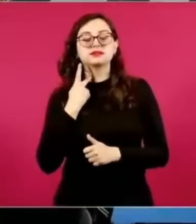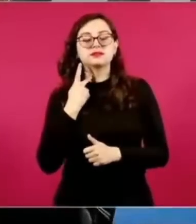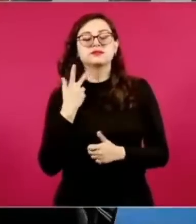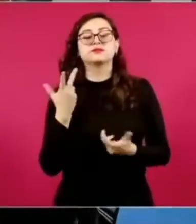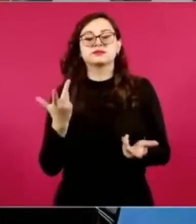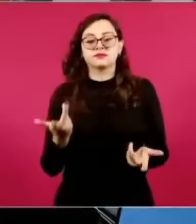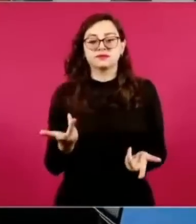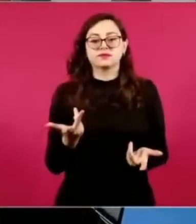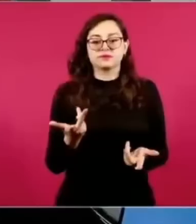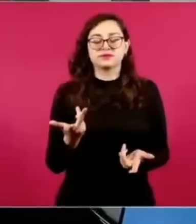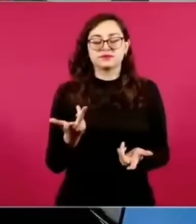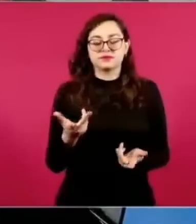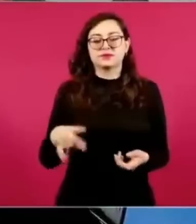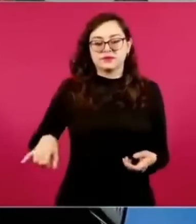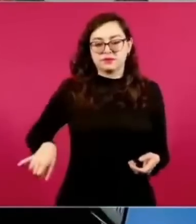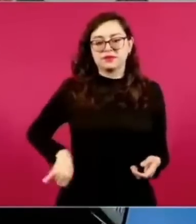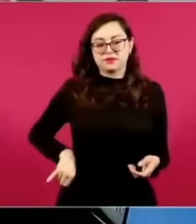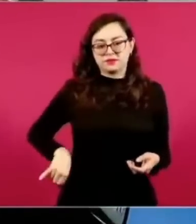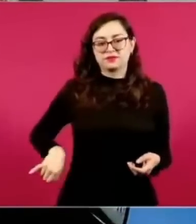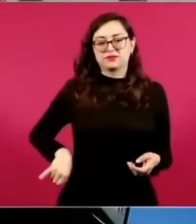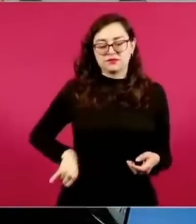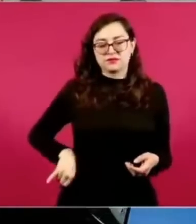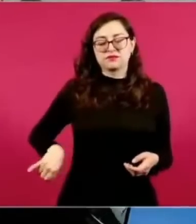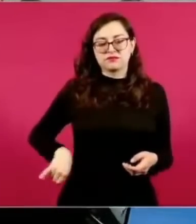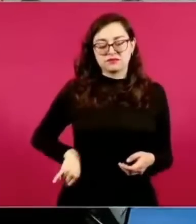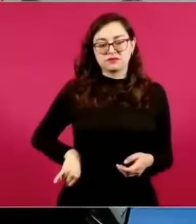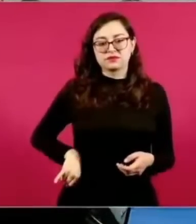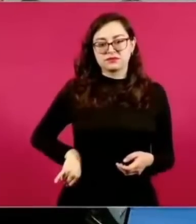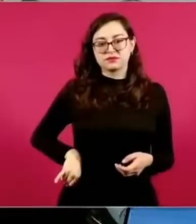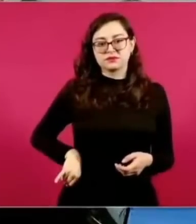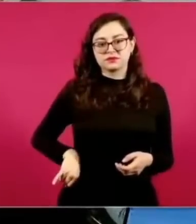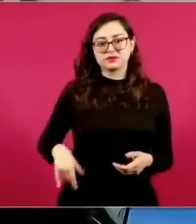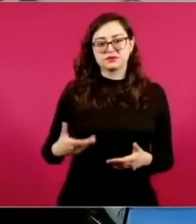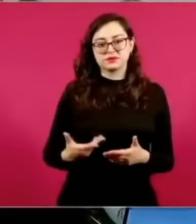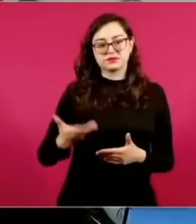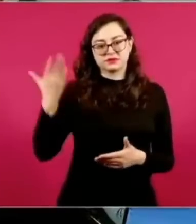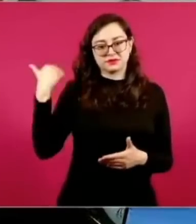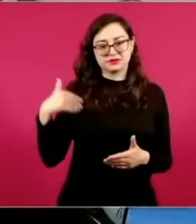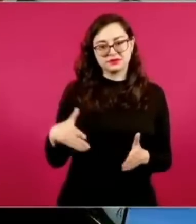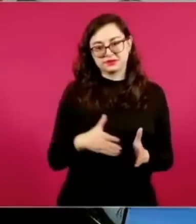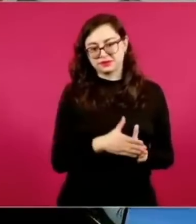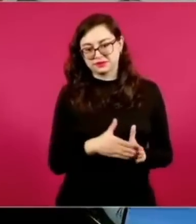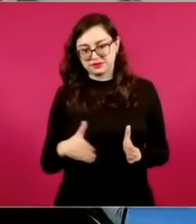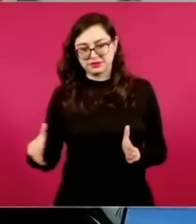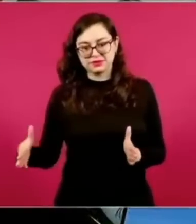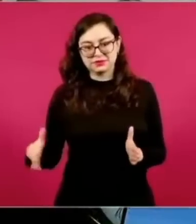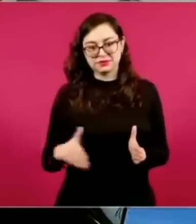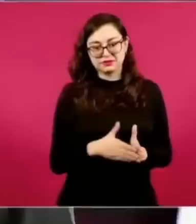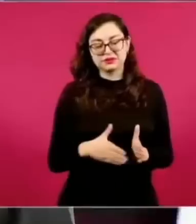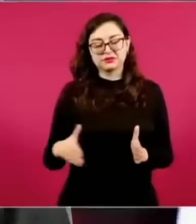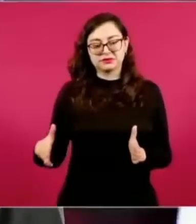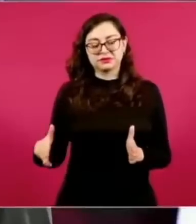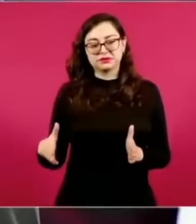Es interesante también porque en aquellos tiempos como ahora, los